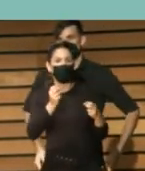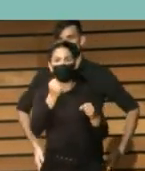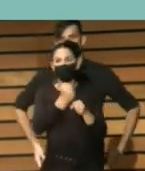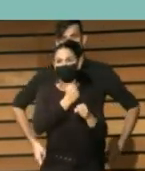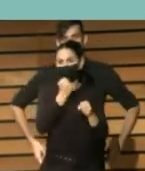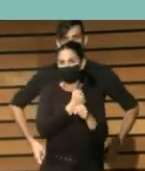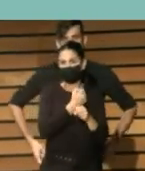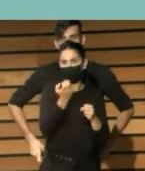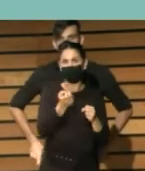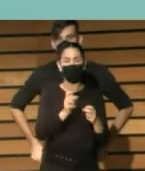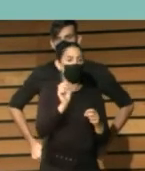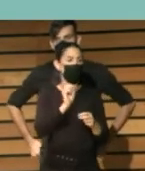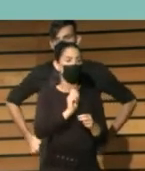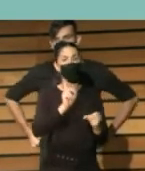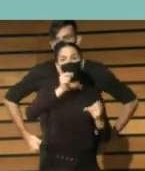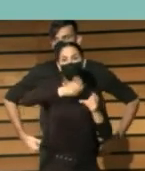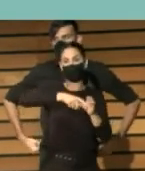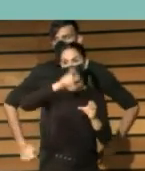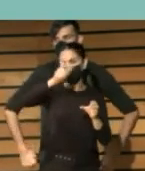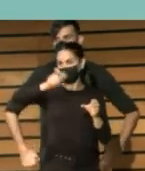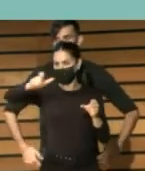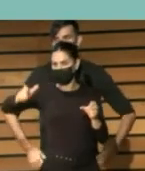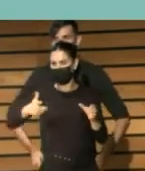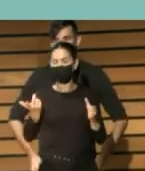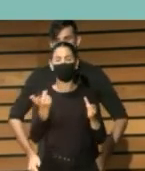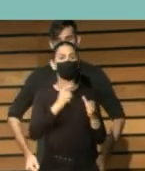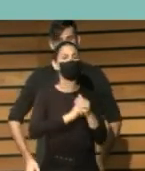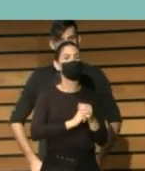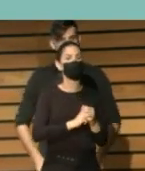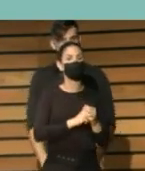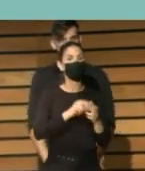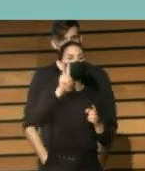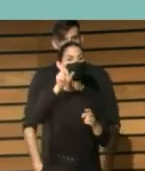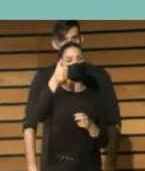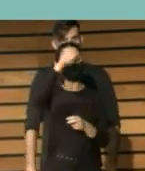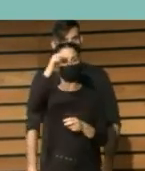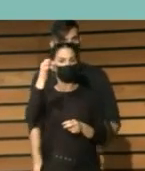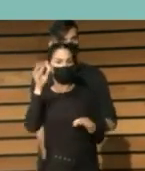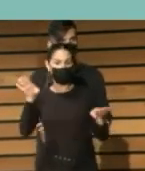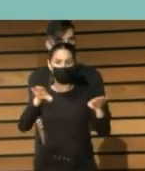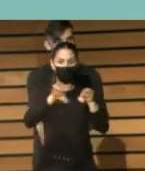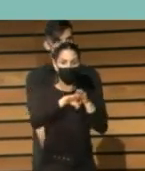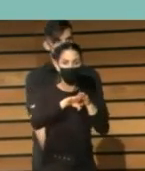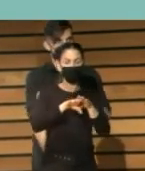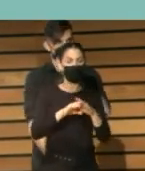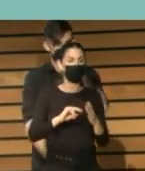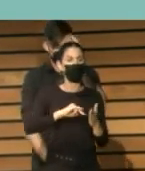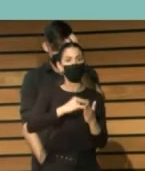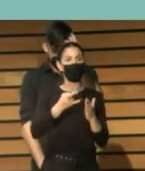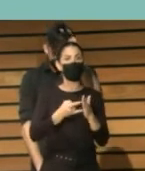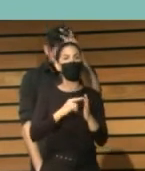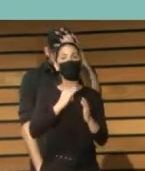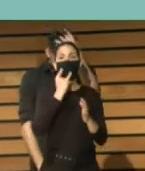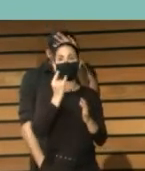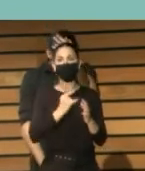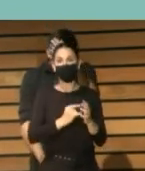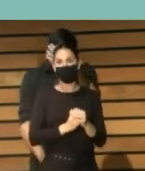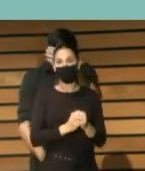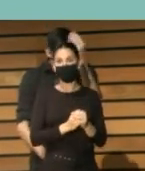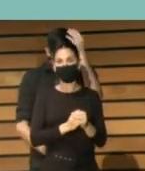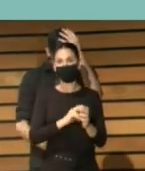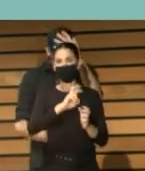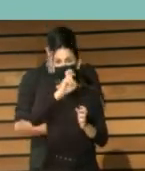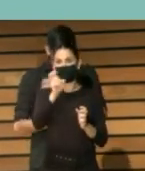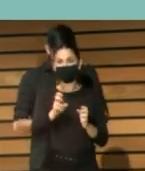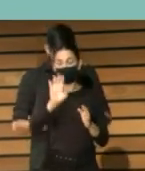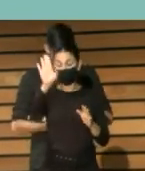participación ciudadana, en igualdad de género, en tecnología, etcétera. A ver, tengo apuntado